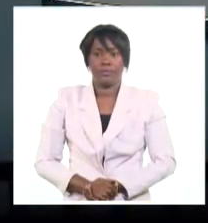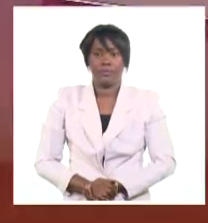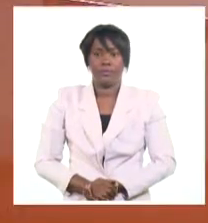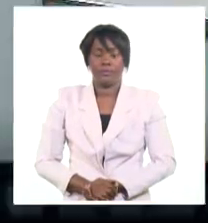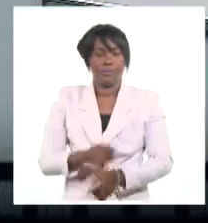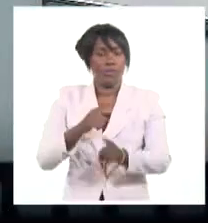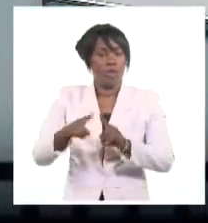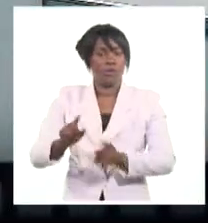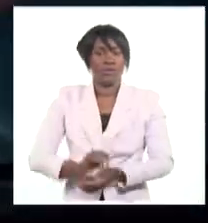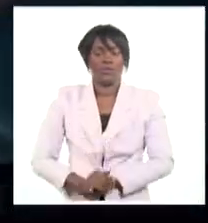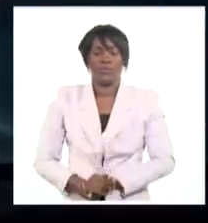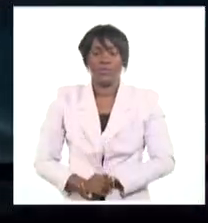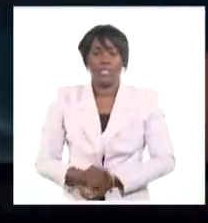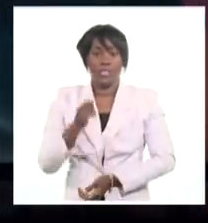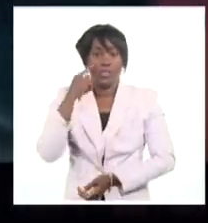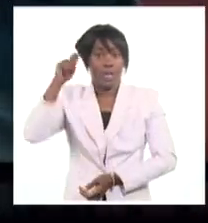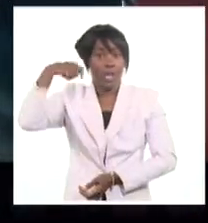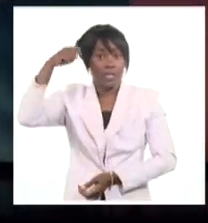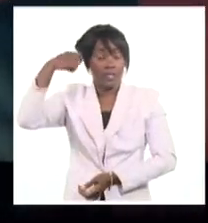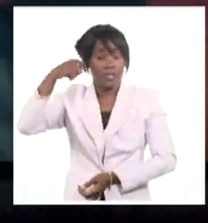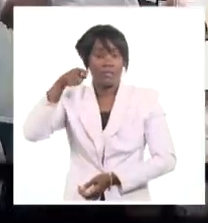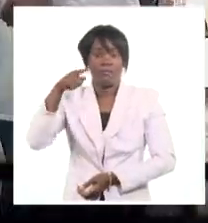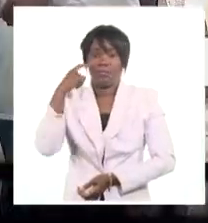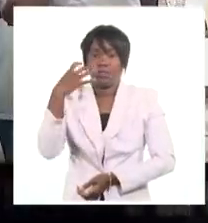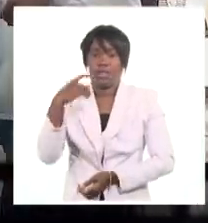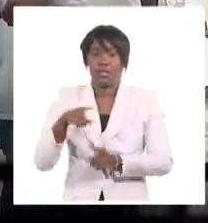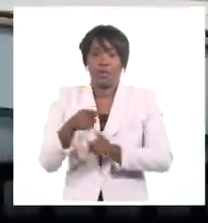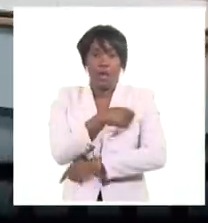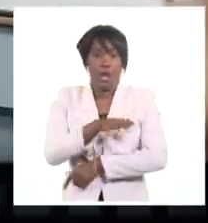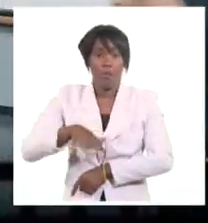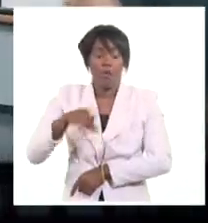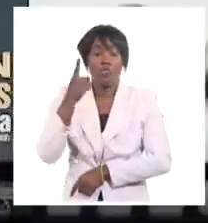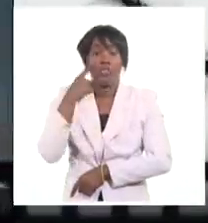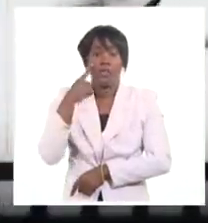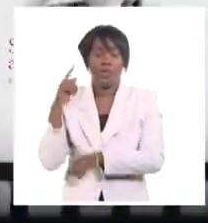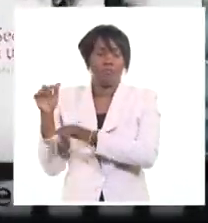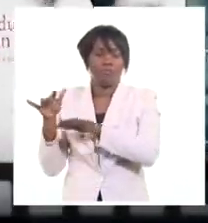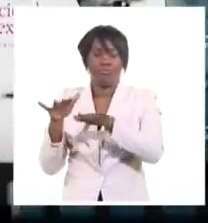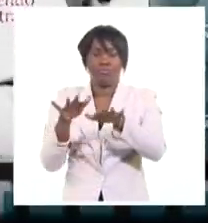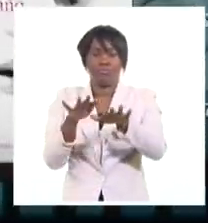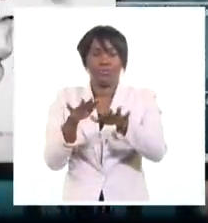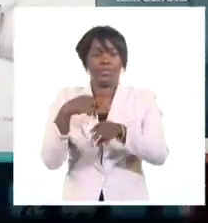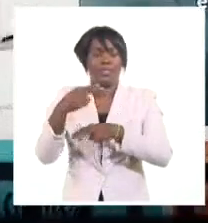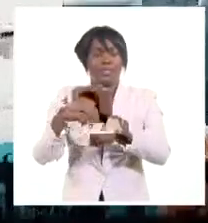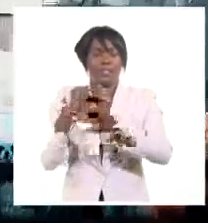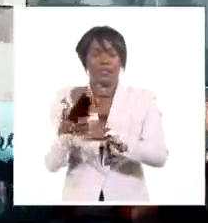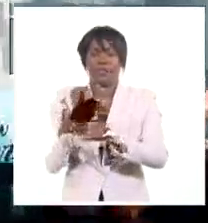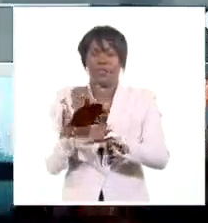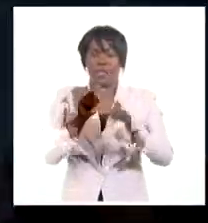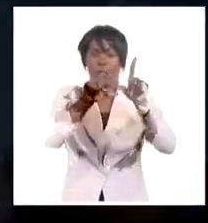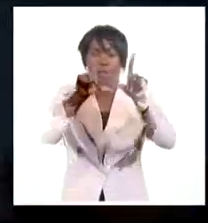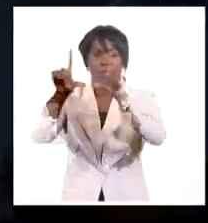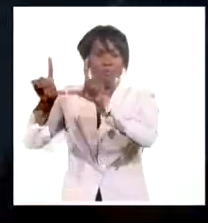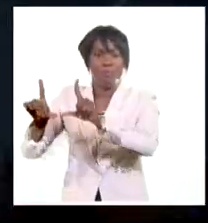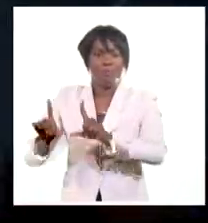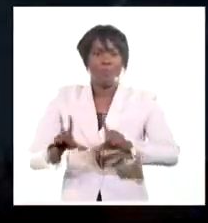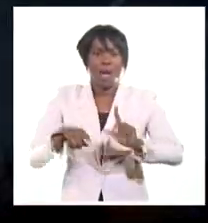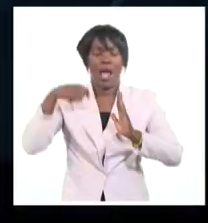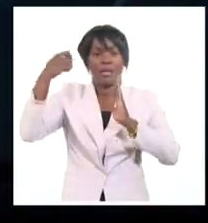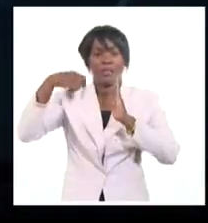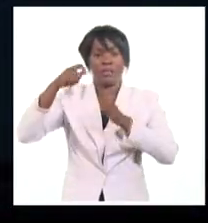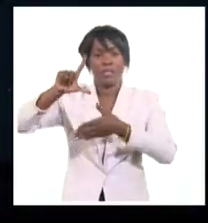otra vez el cartel en el cine suscitó el interés del público se presentaron las publicaciones del icai y la fundación del nuevo cine